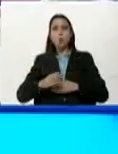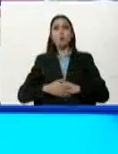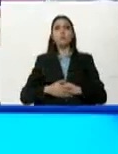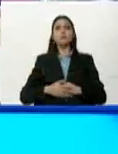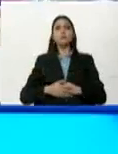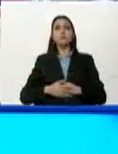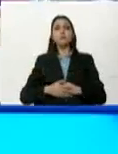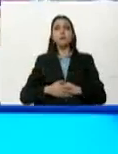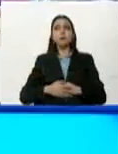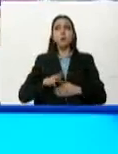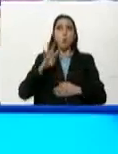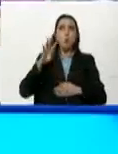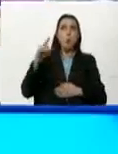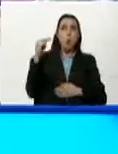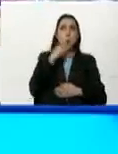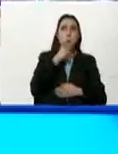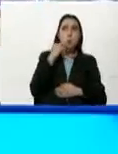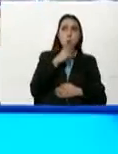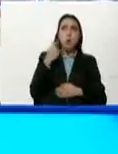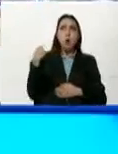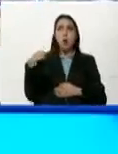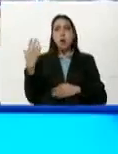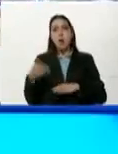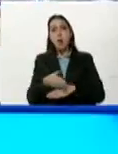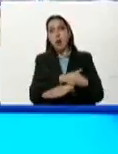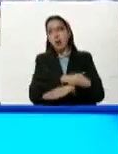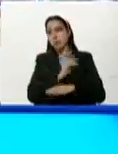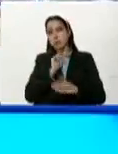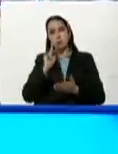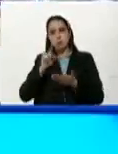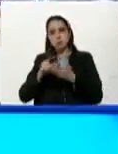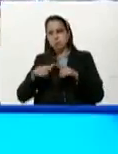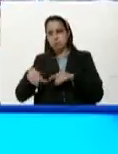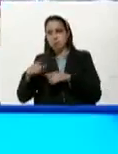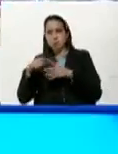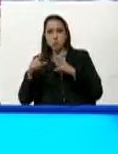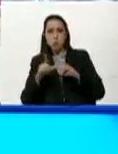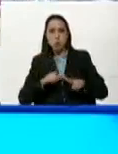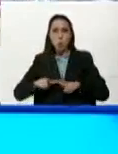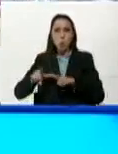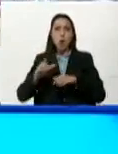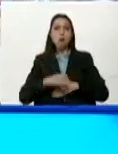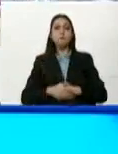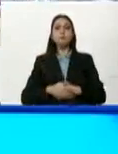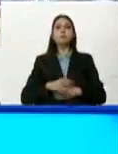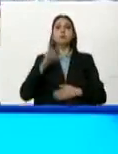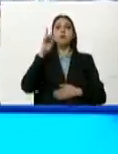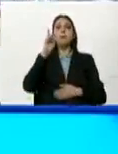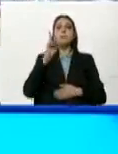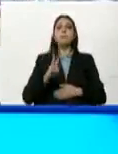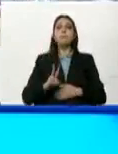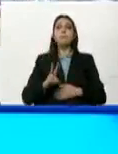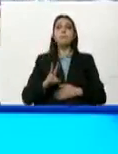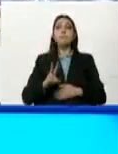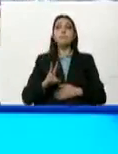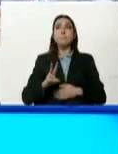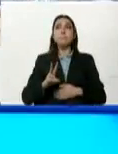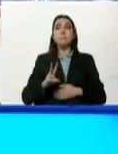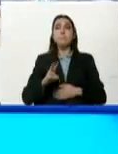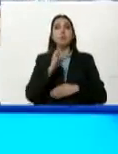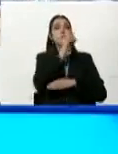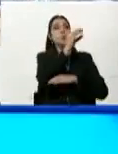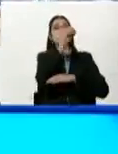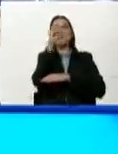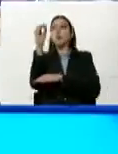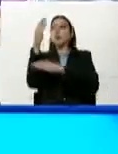era 4 de octubre no tenía varios días que no iba a miraflores y cuando vi adornado ya de